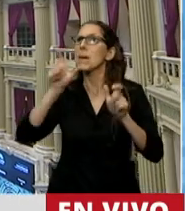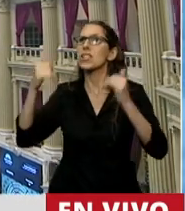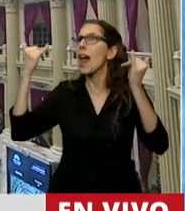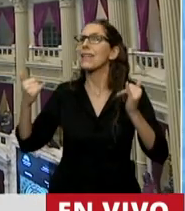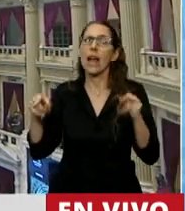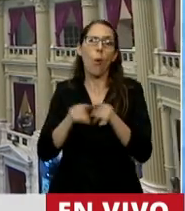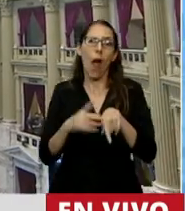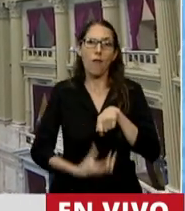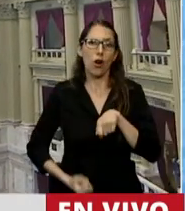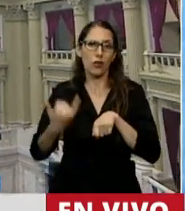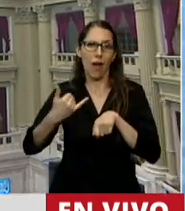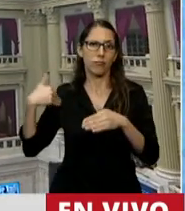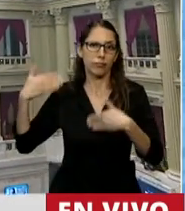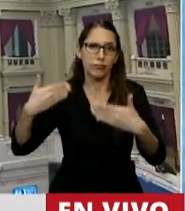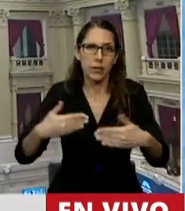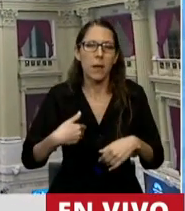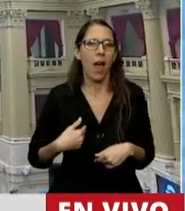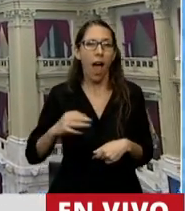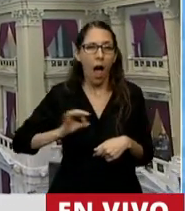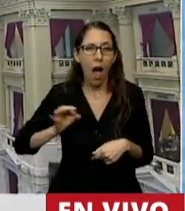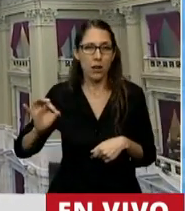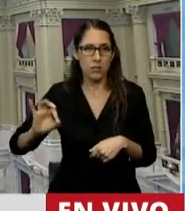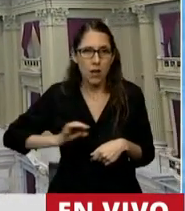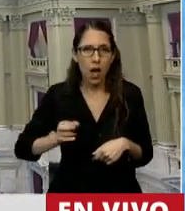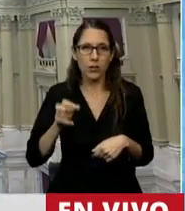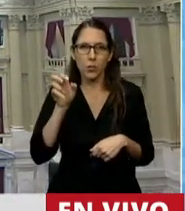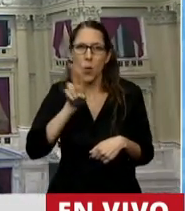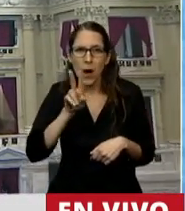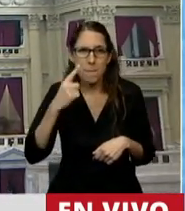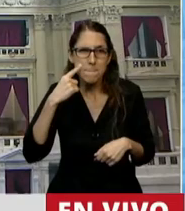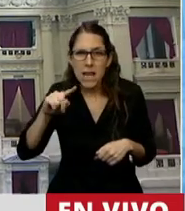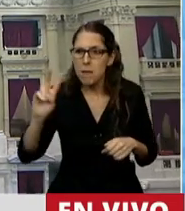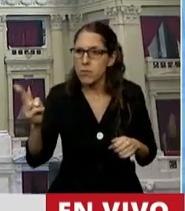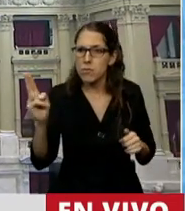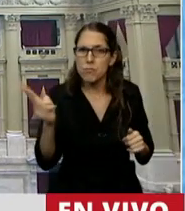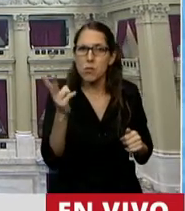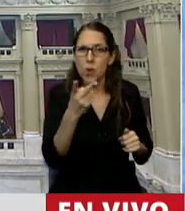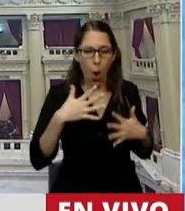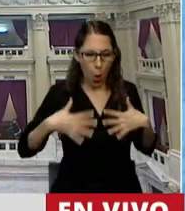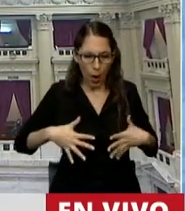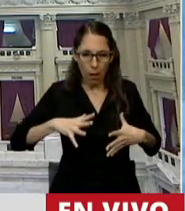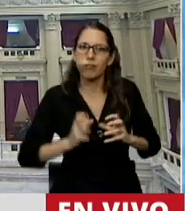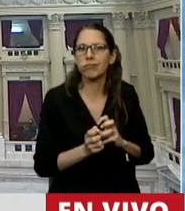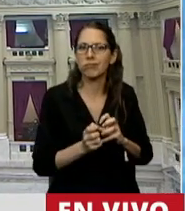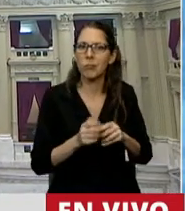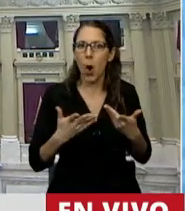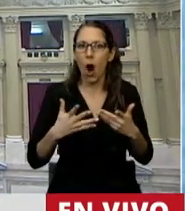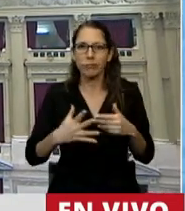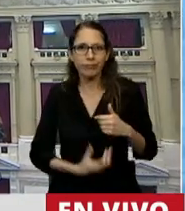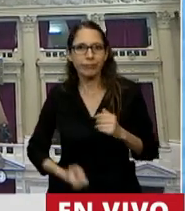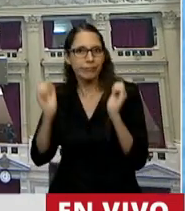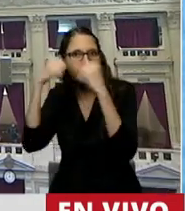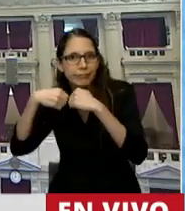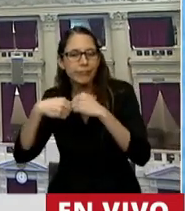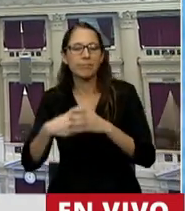año pierden la vida o sus cuerpos quedan mutilados producto de abortos clandestinos. En estas